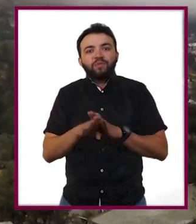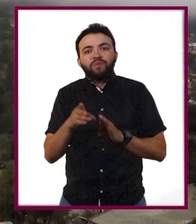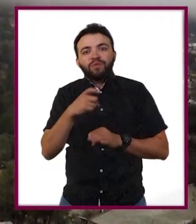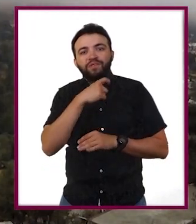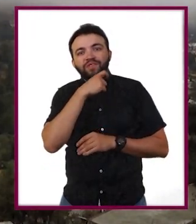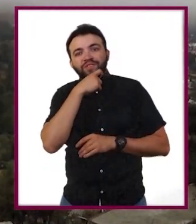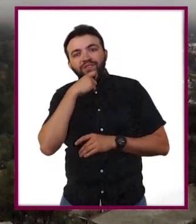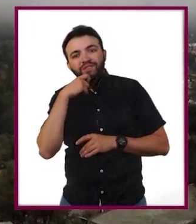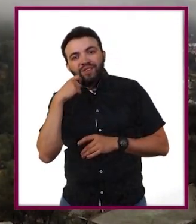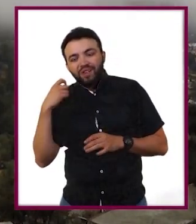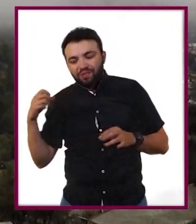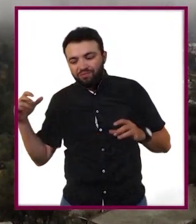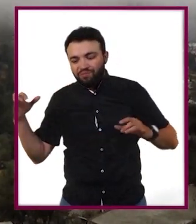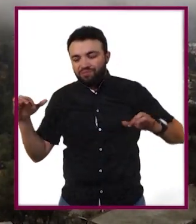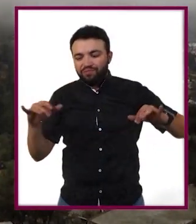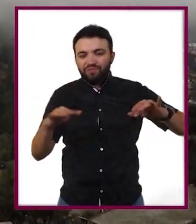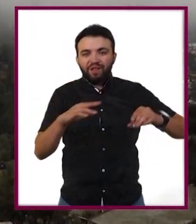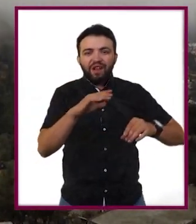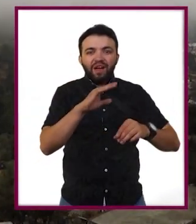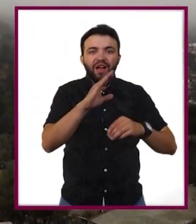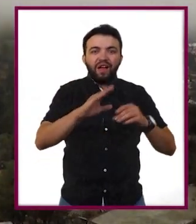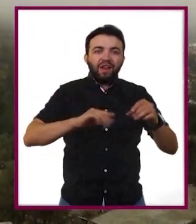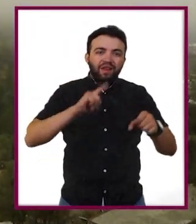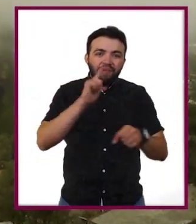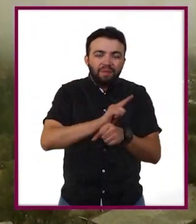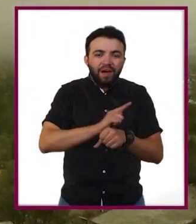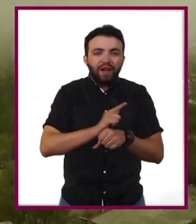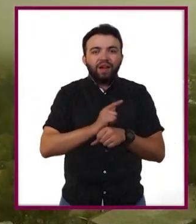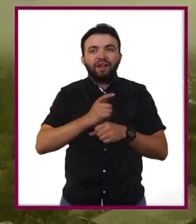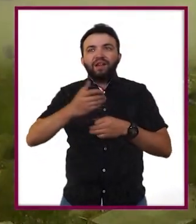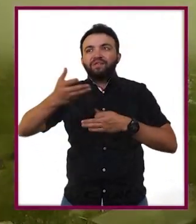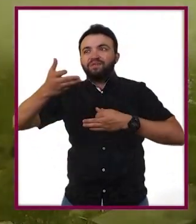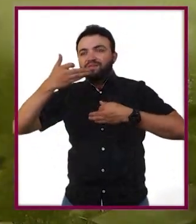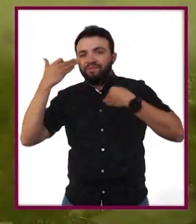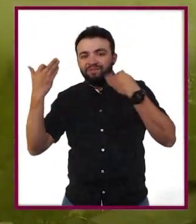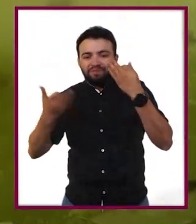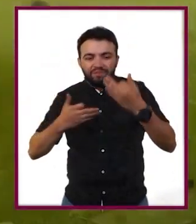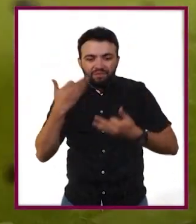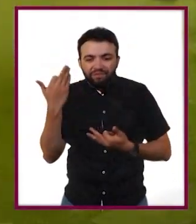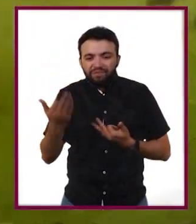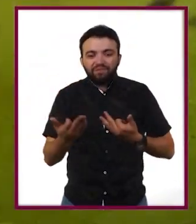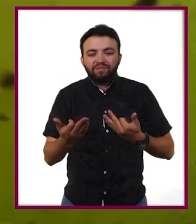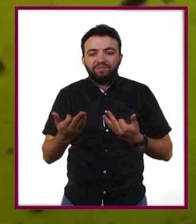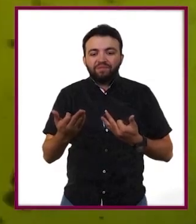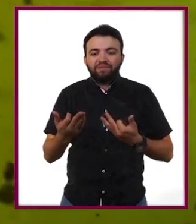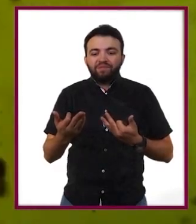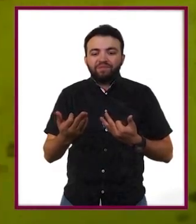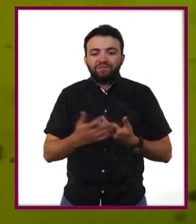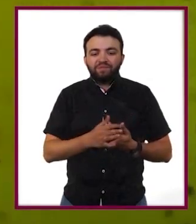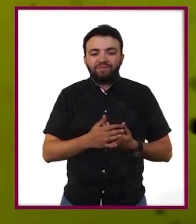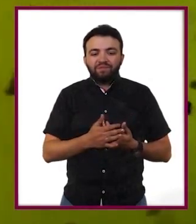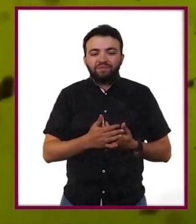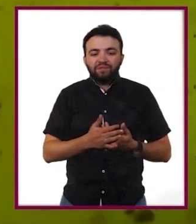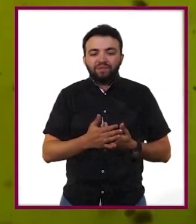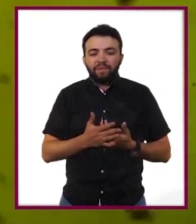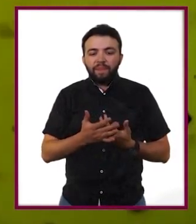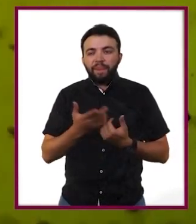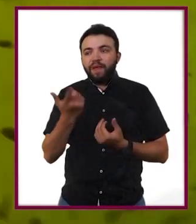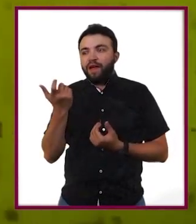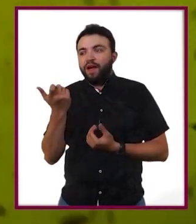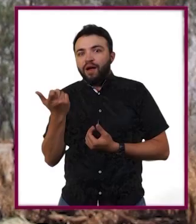se va llenando de animales, de hojas. Y bueno, las aguas pues, no son tan buenas como